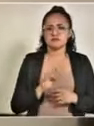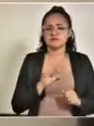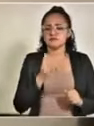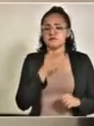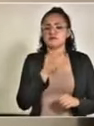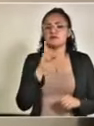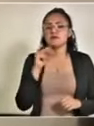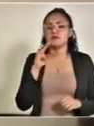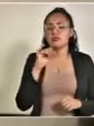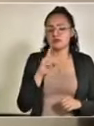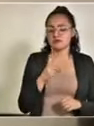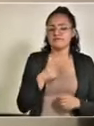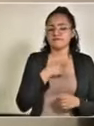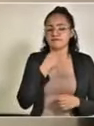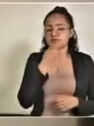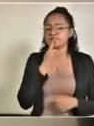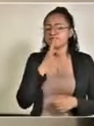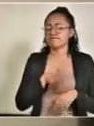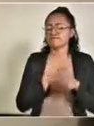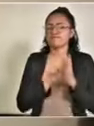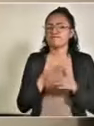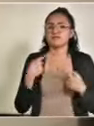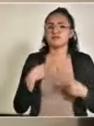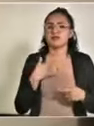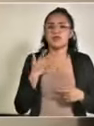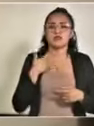David, respecto a los intoxicados.